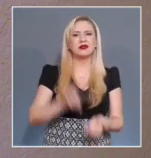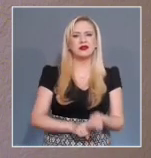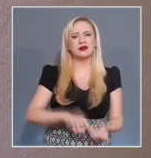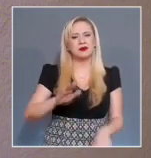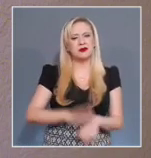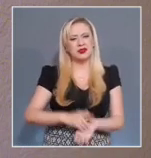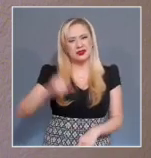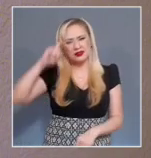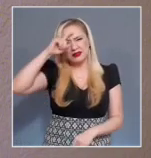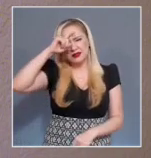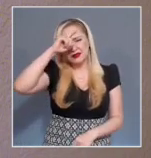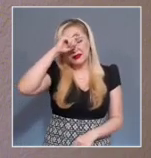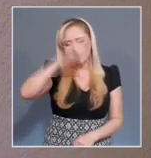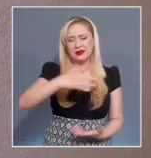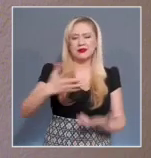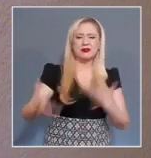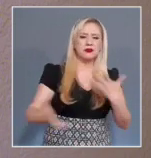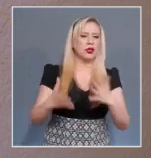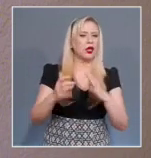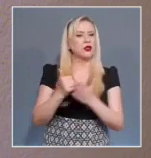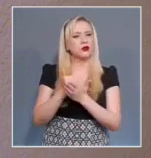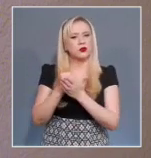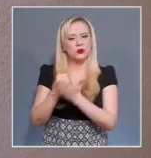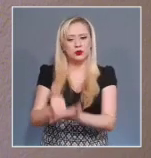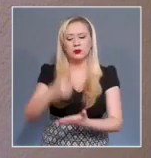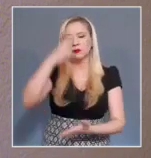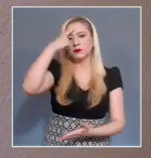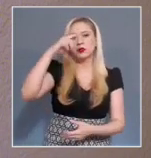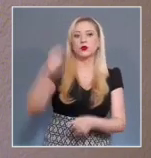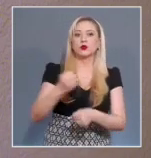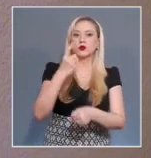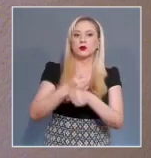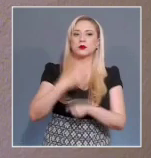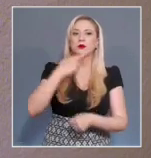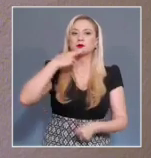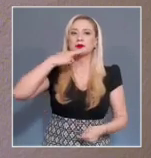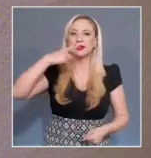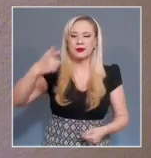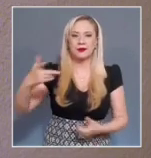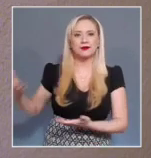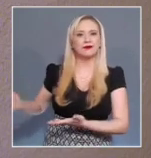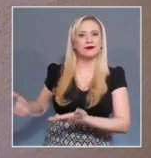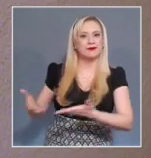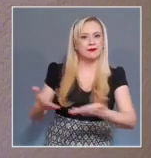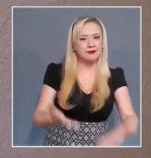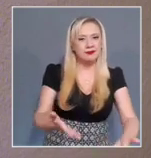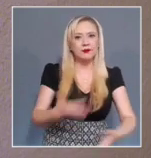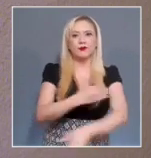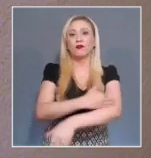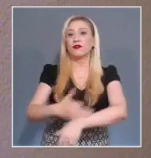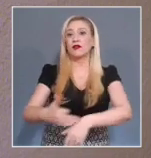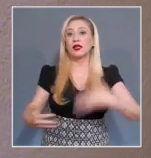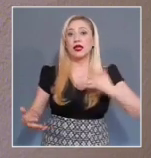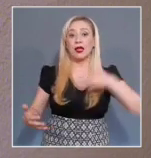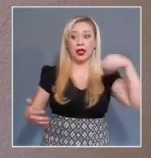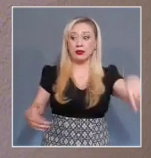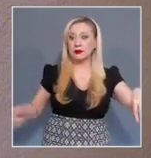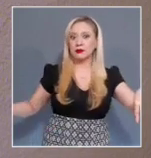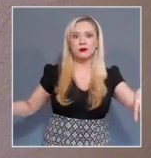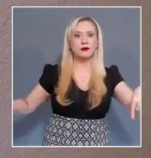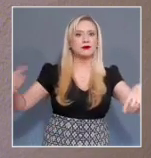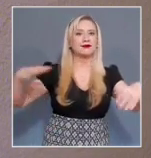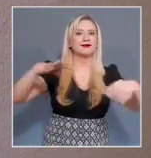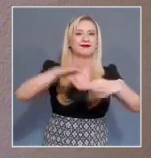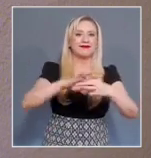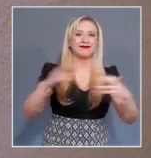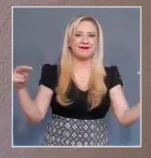ya sea en búsqueda de mejores oportunidades, la reunificación familiar huyendo de la tremenda violencia o